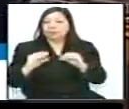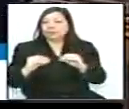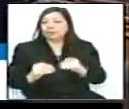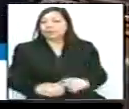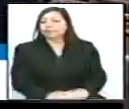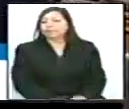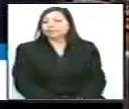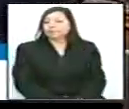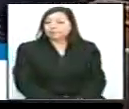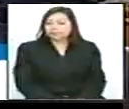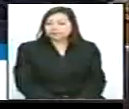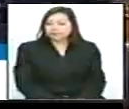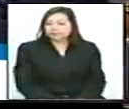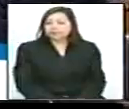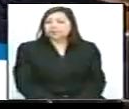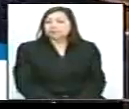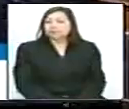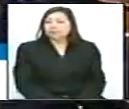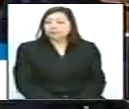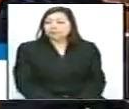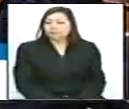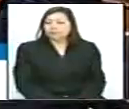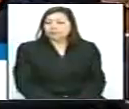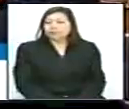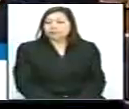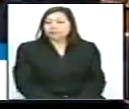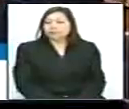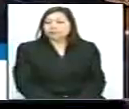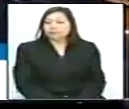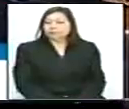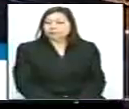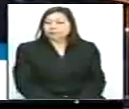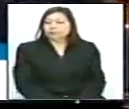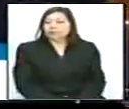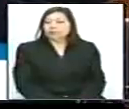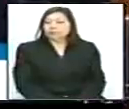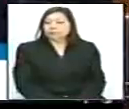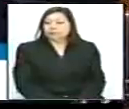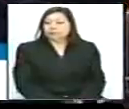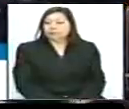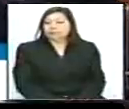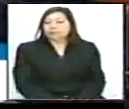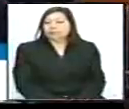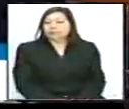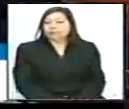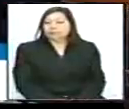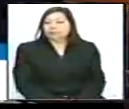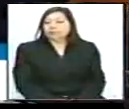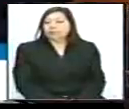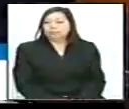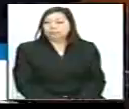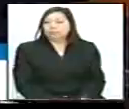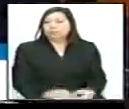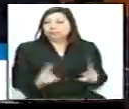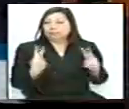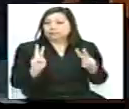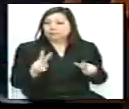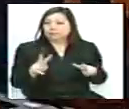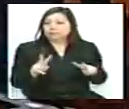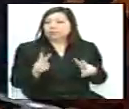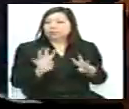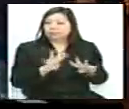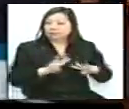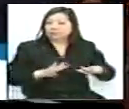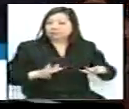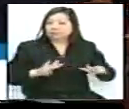10 de la mañana con 52 minutos. Este es el panorama a esa hora de la mañana que